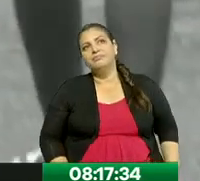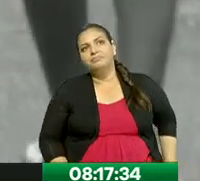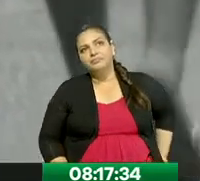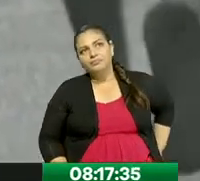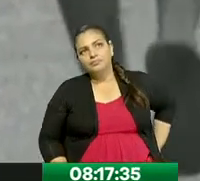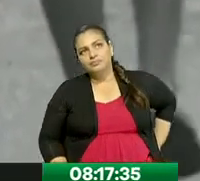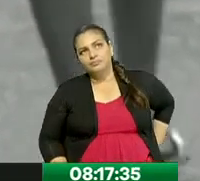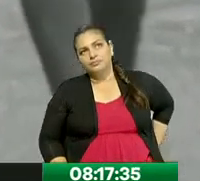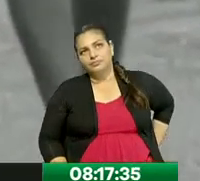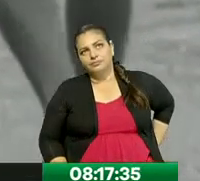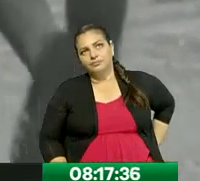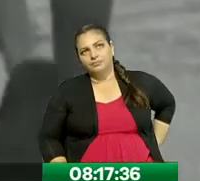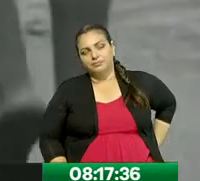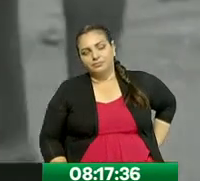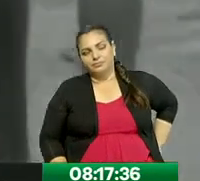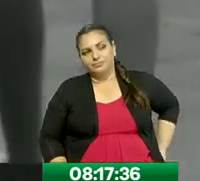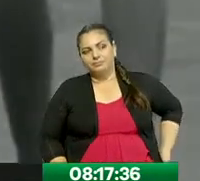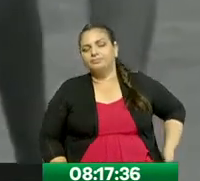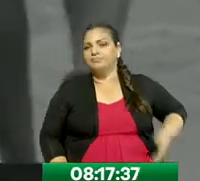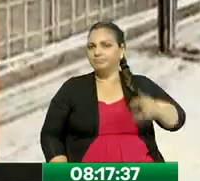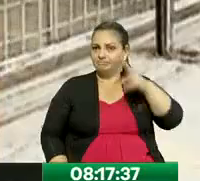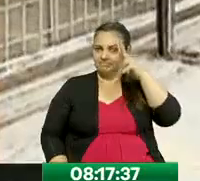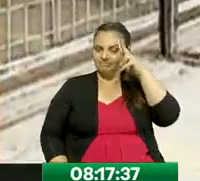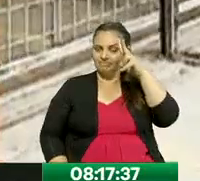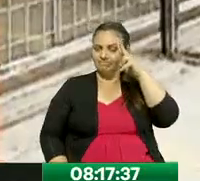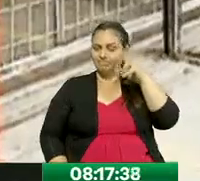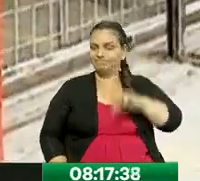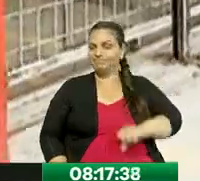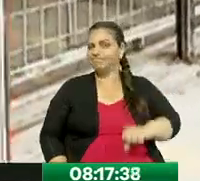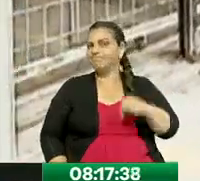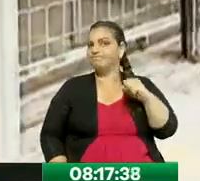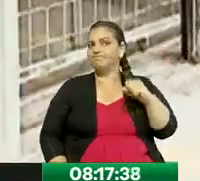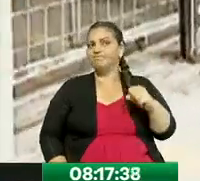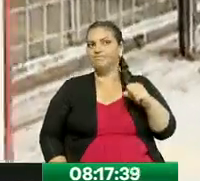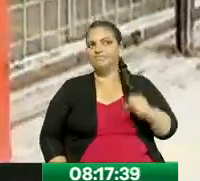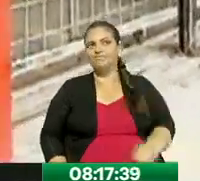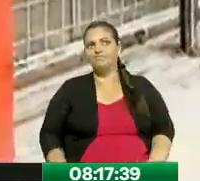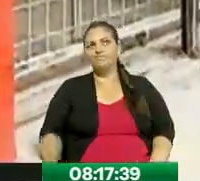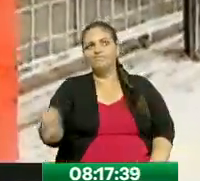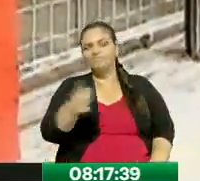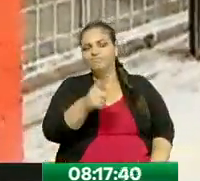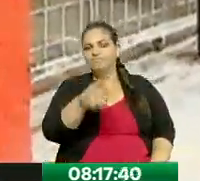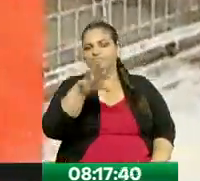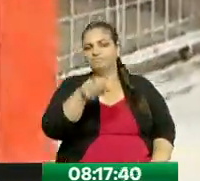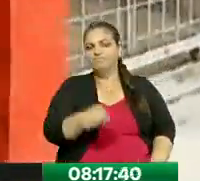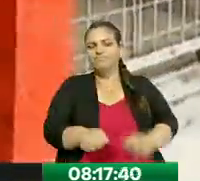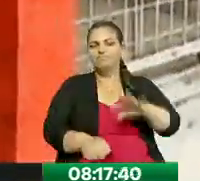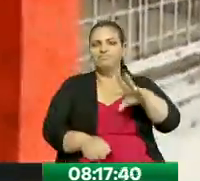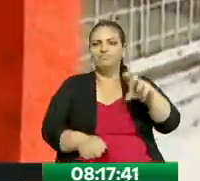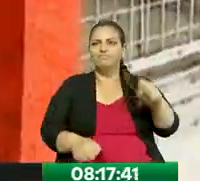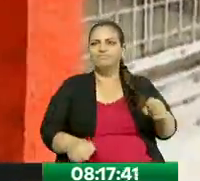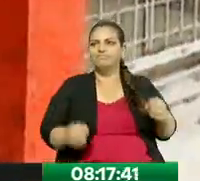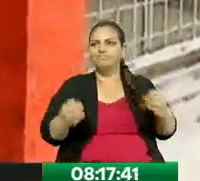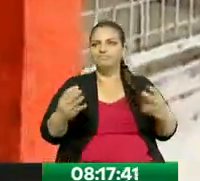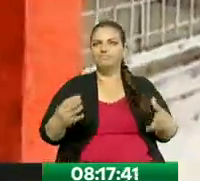para quitar las mallas y así ingresar a diferentes domicilios y negocios de ese sector, informó Charlie Pisa.